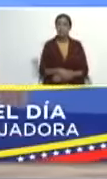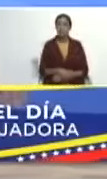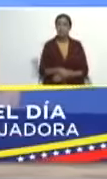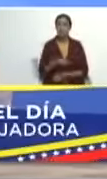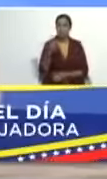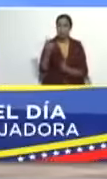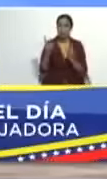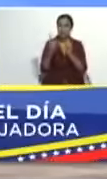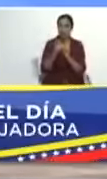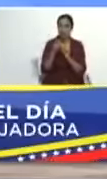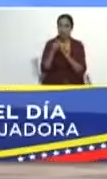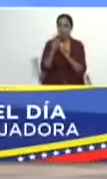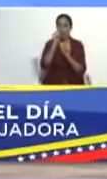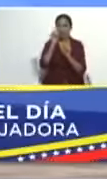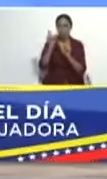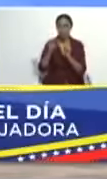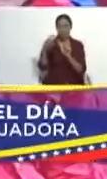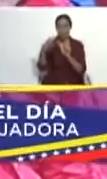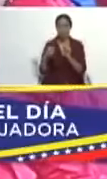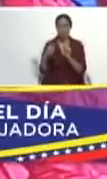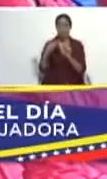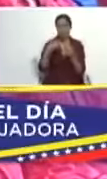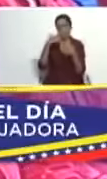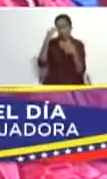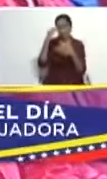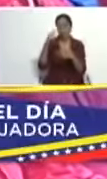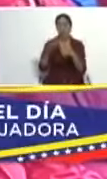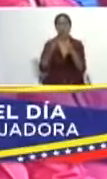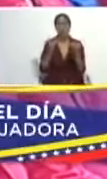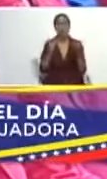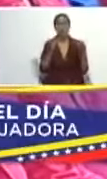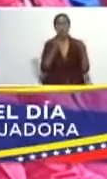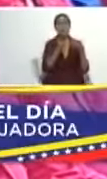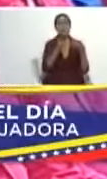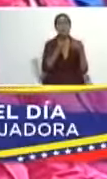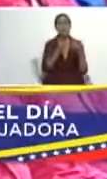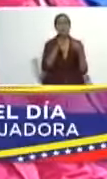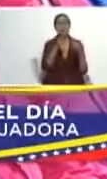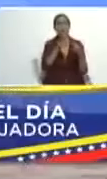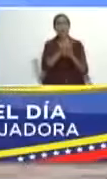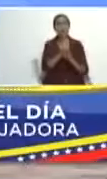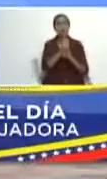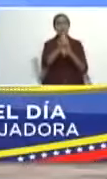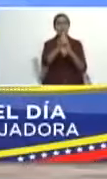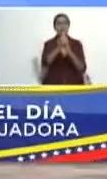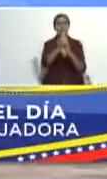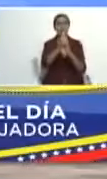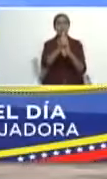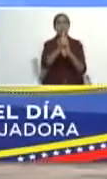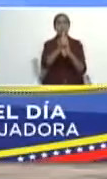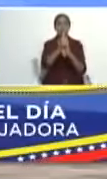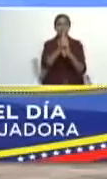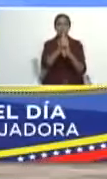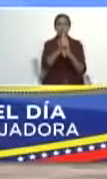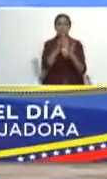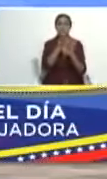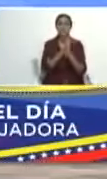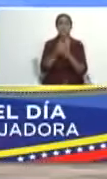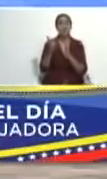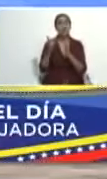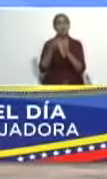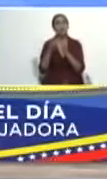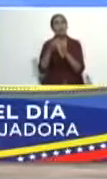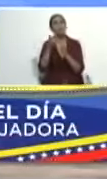mi saludo a los dirigentes y las dirigentes de la gloriosa Central